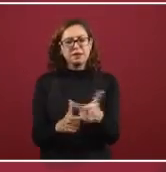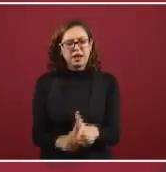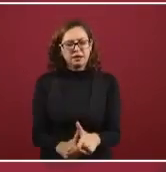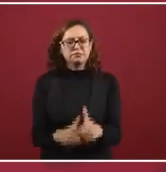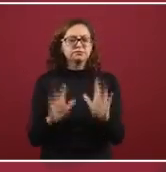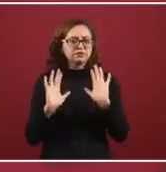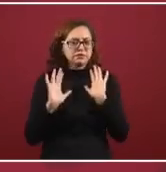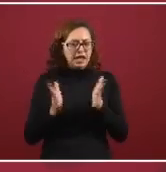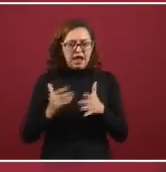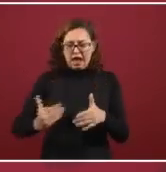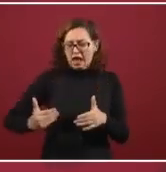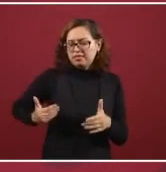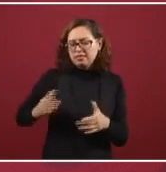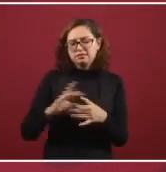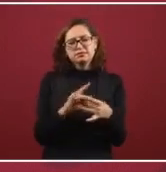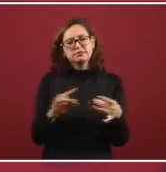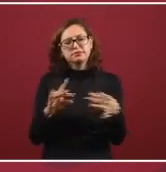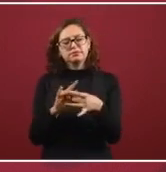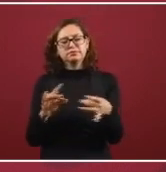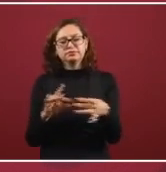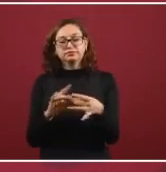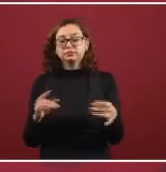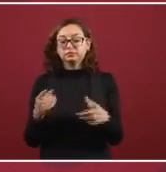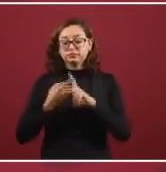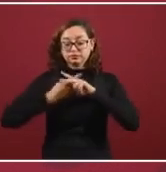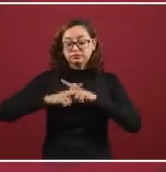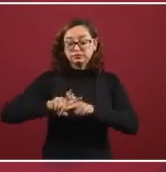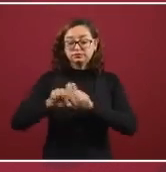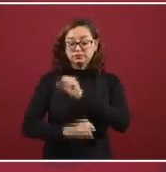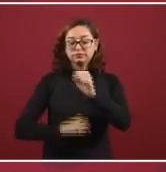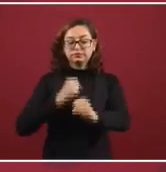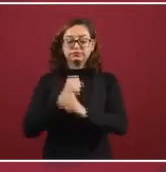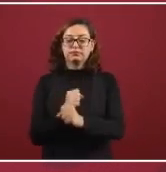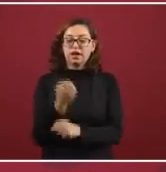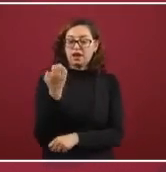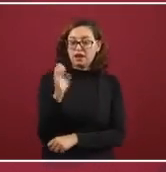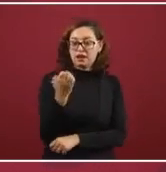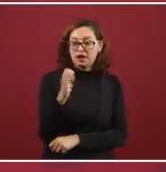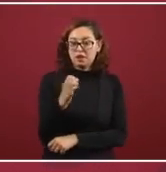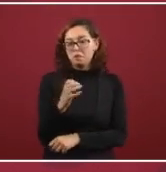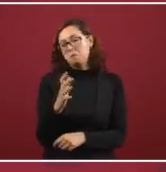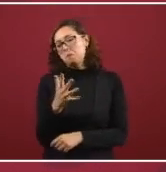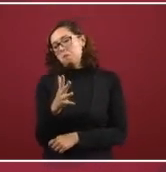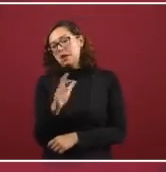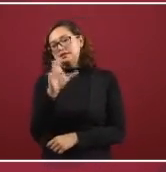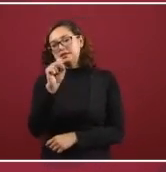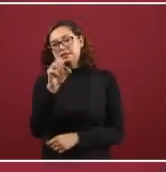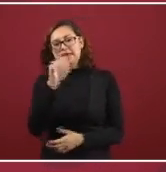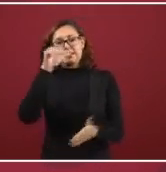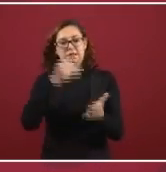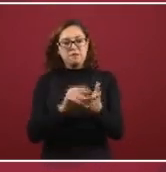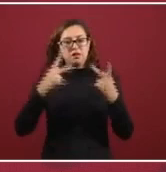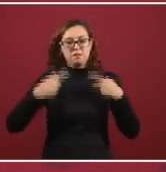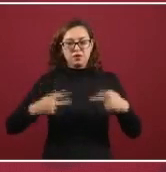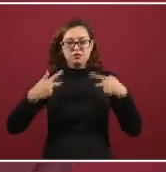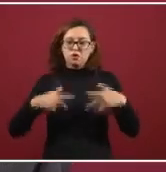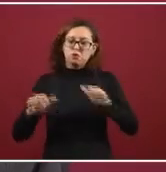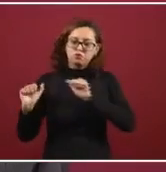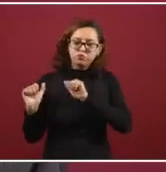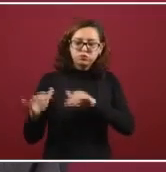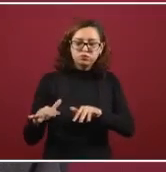Es decir, cuando empezó este año, en el mes de enero, teníamos alrededor 60 mil personas